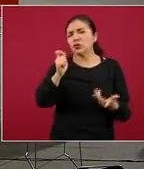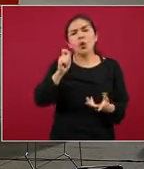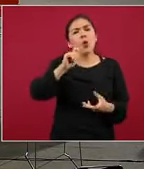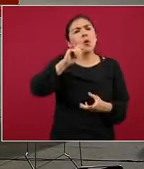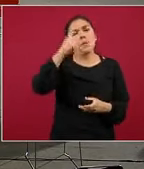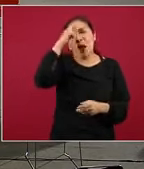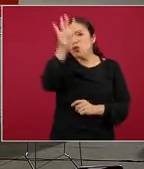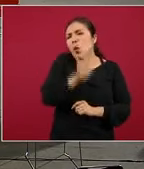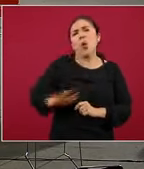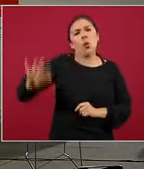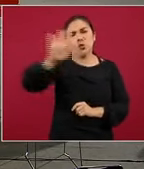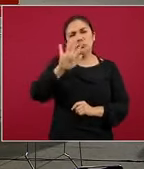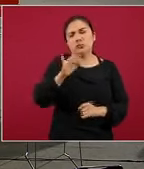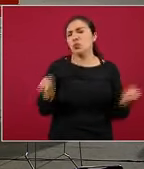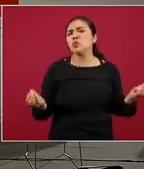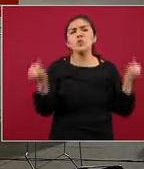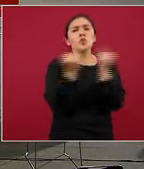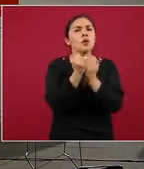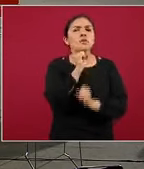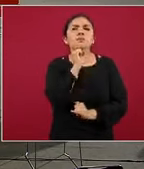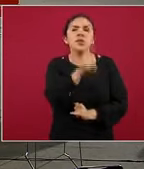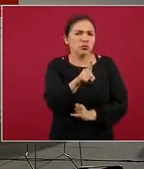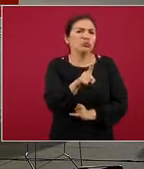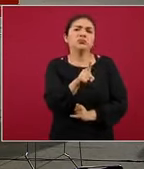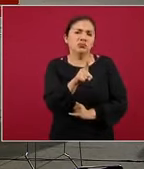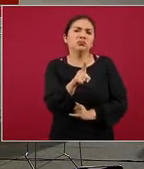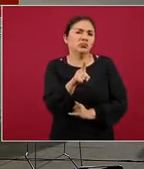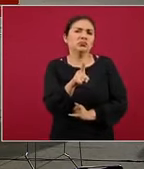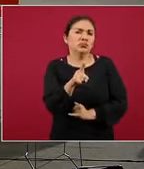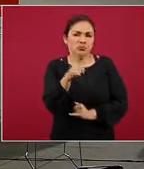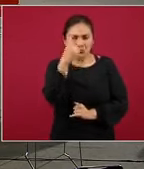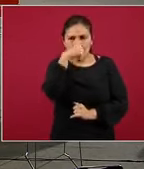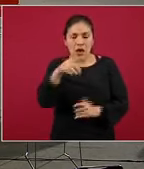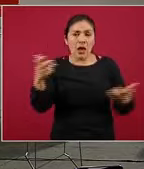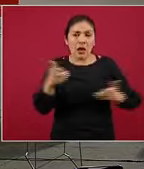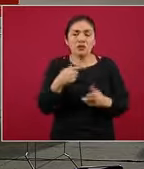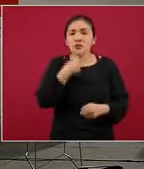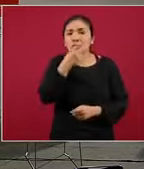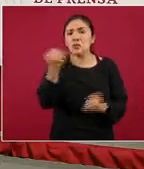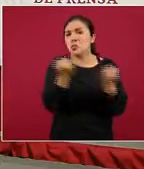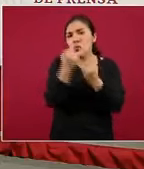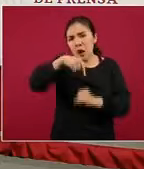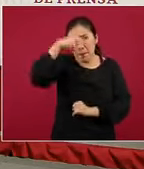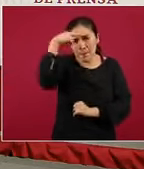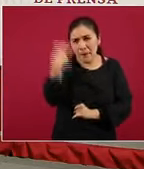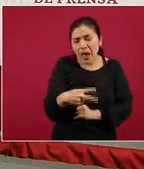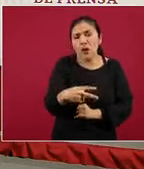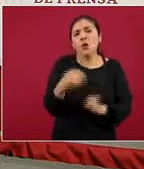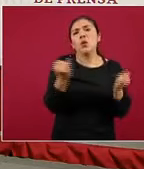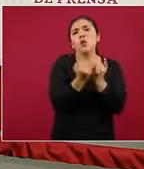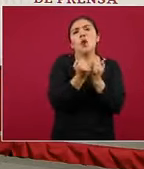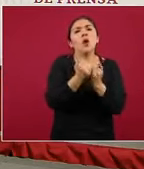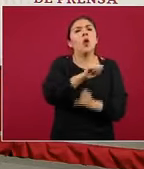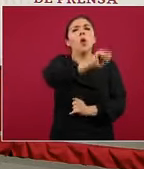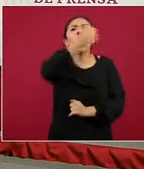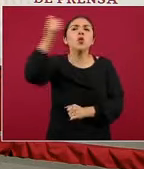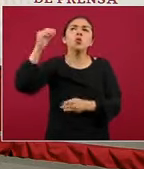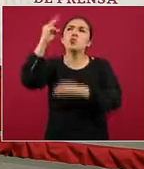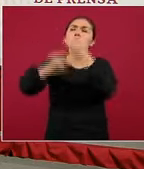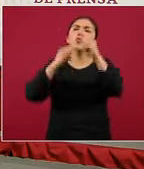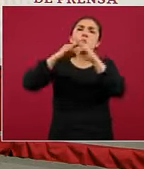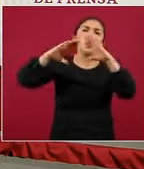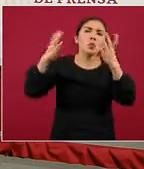generales, son igual o gruesamente iguales las que se dan en México que las que se dan en cualquier parte del